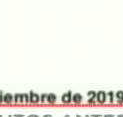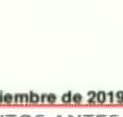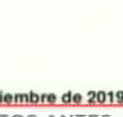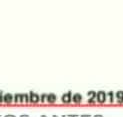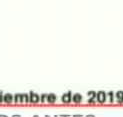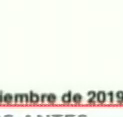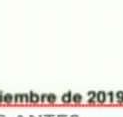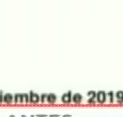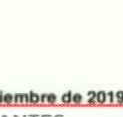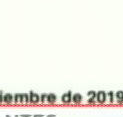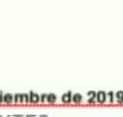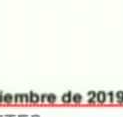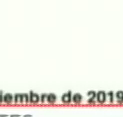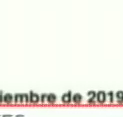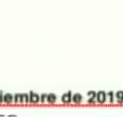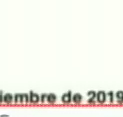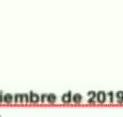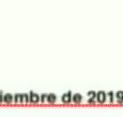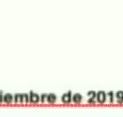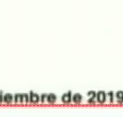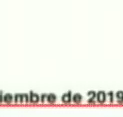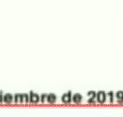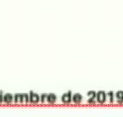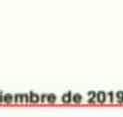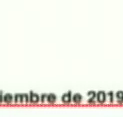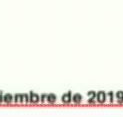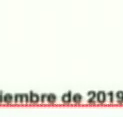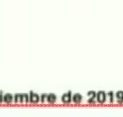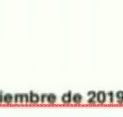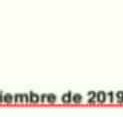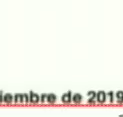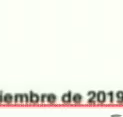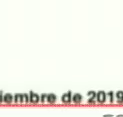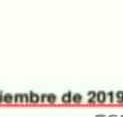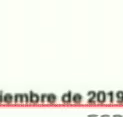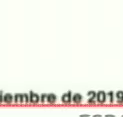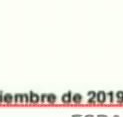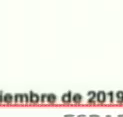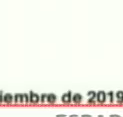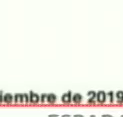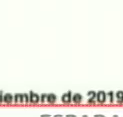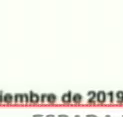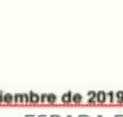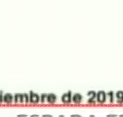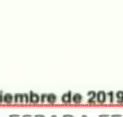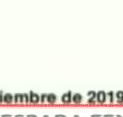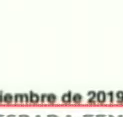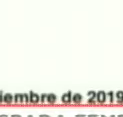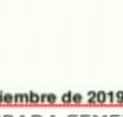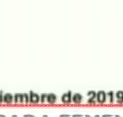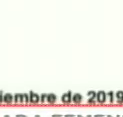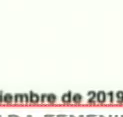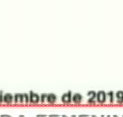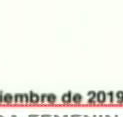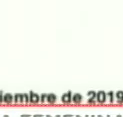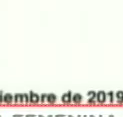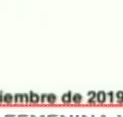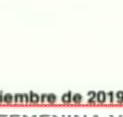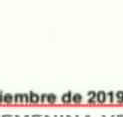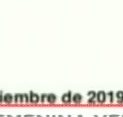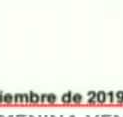de los avances del diálogo nacional en Venezuela a partir de posiciones constructivas, respetando el derecho internacional,